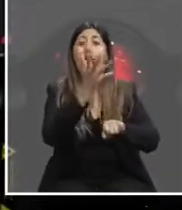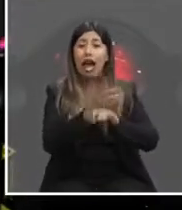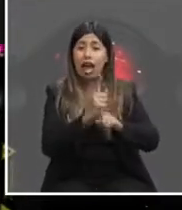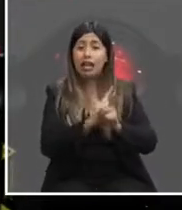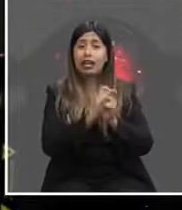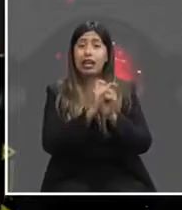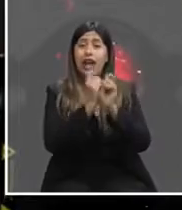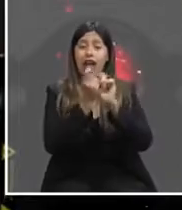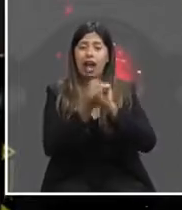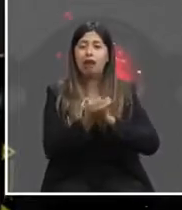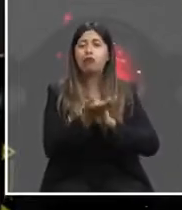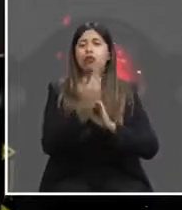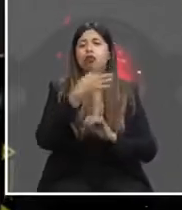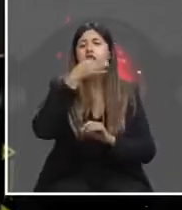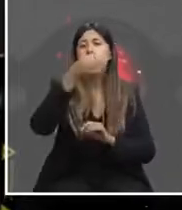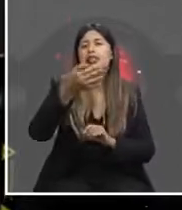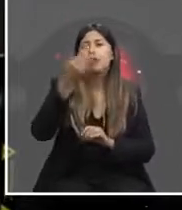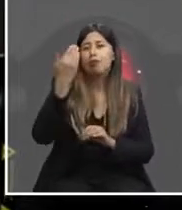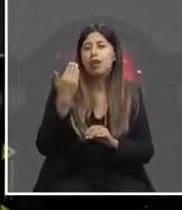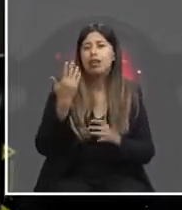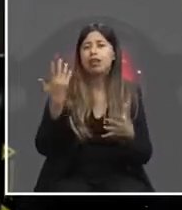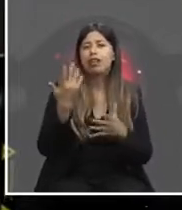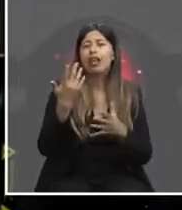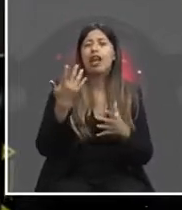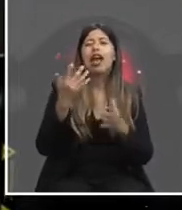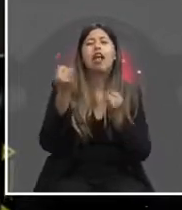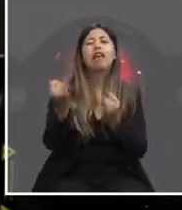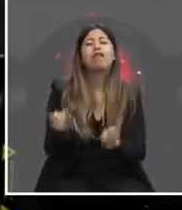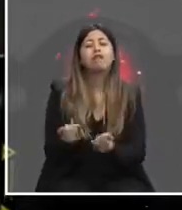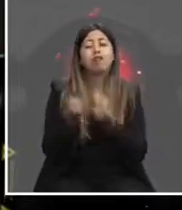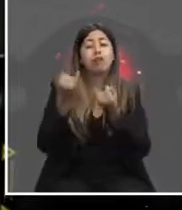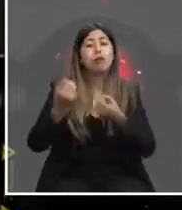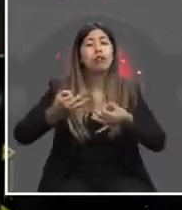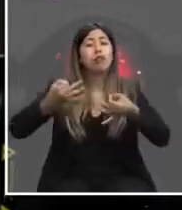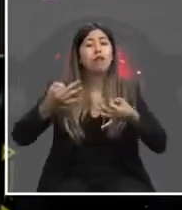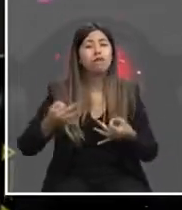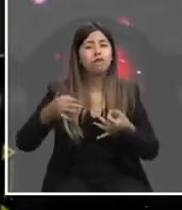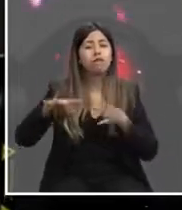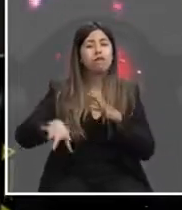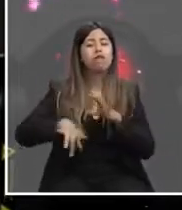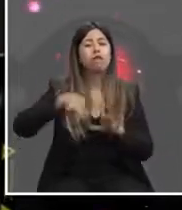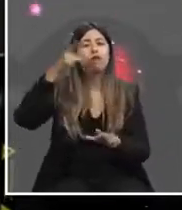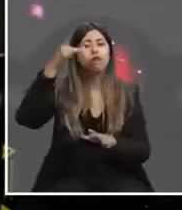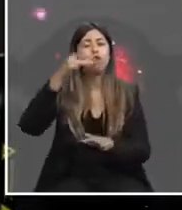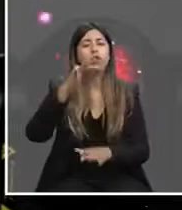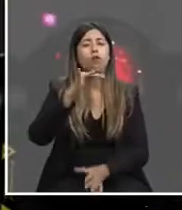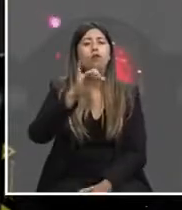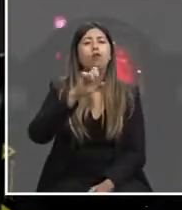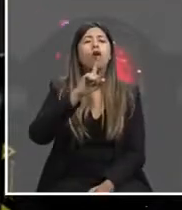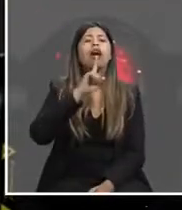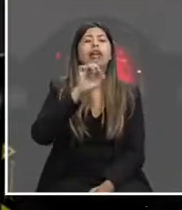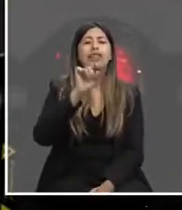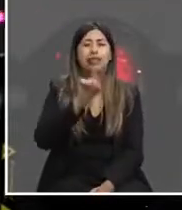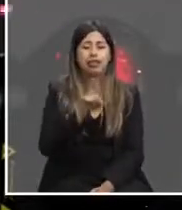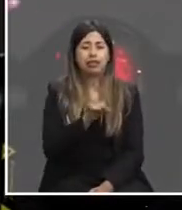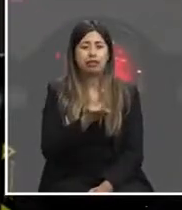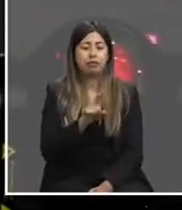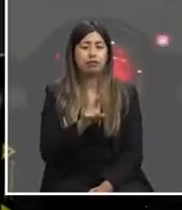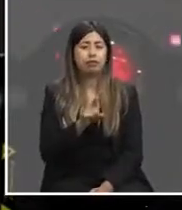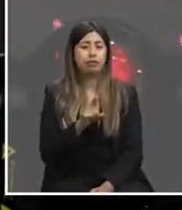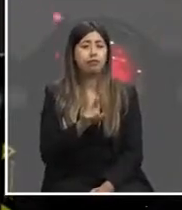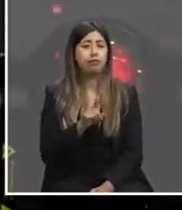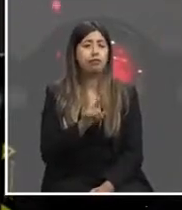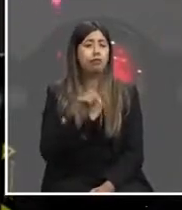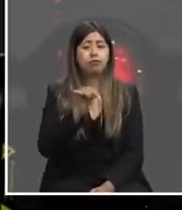que podríamos denominar las fuentes que nos daban las certezas mínimas. Durante muchísimo tiempo fue básicamente